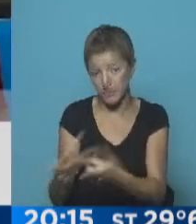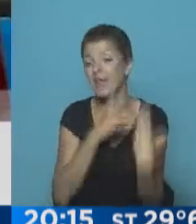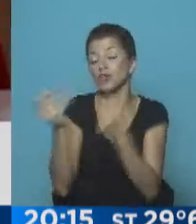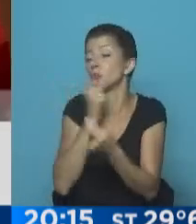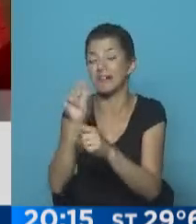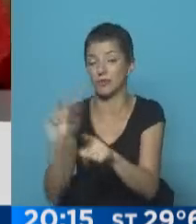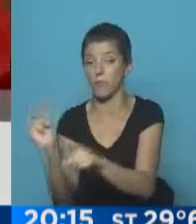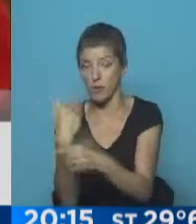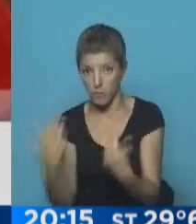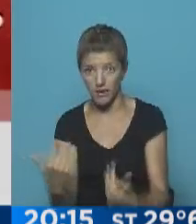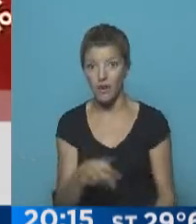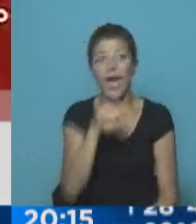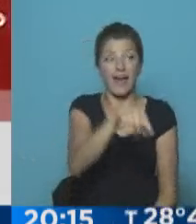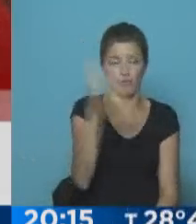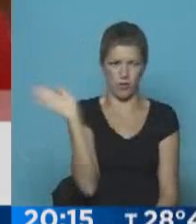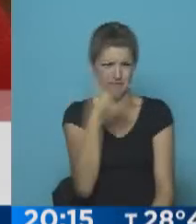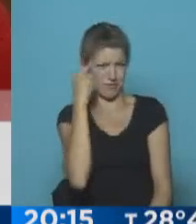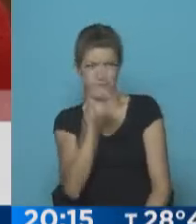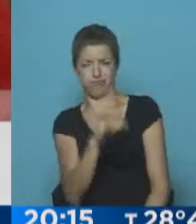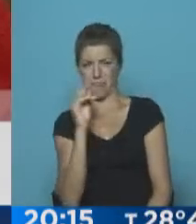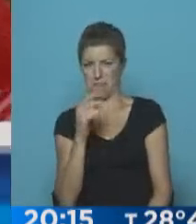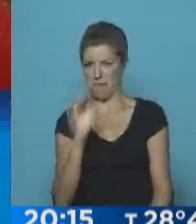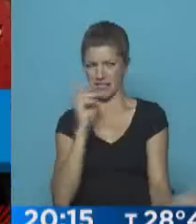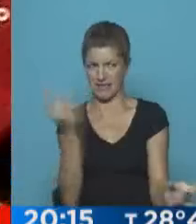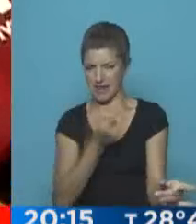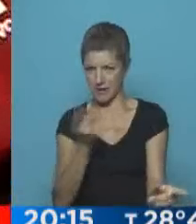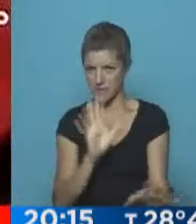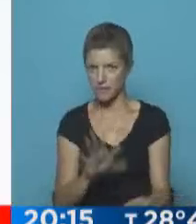tuvo razón, nadie le creyó también a él.